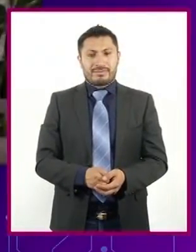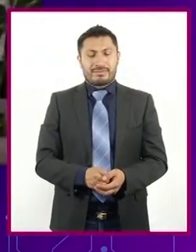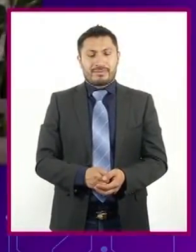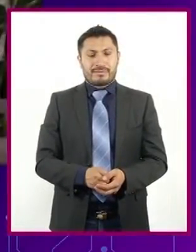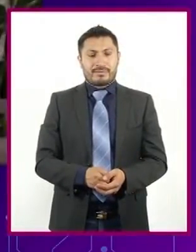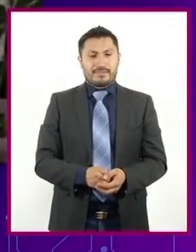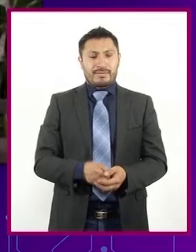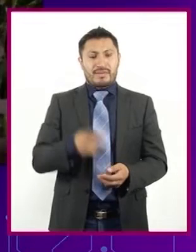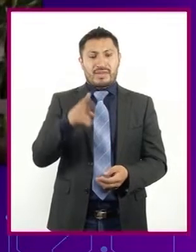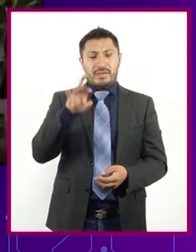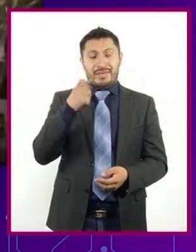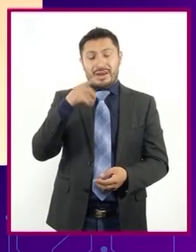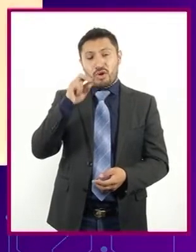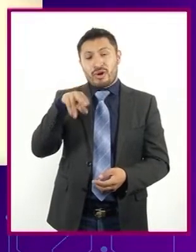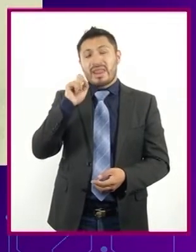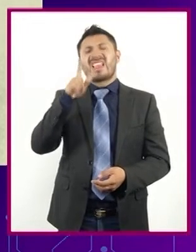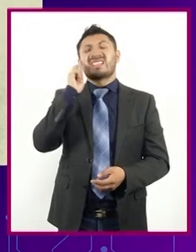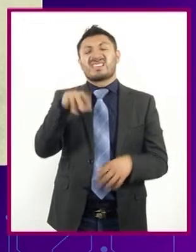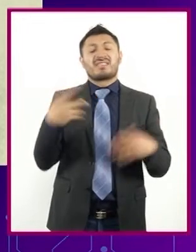Los pregones son